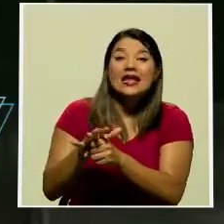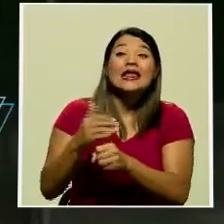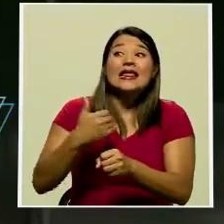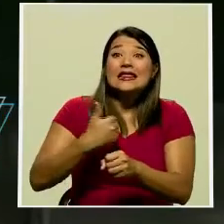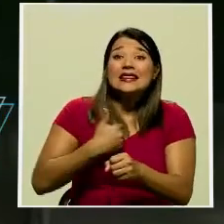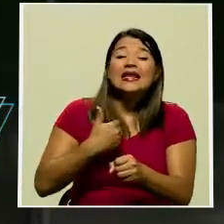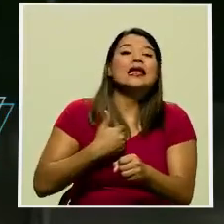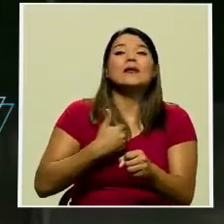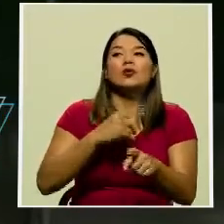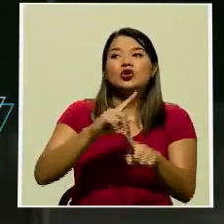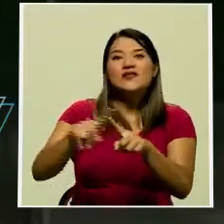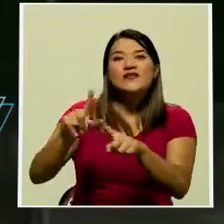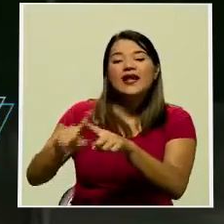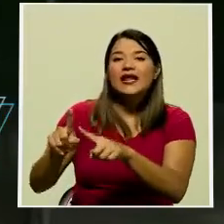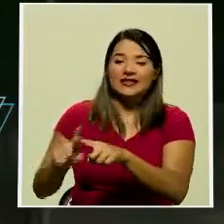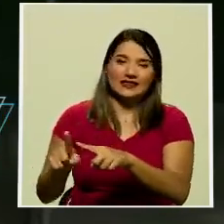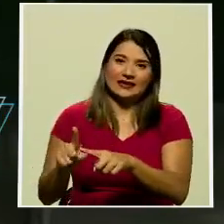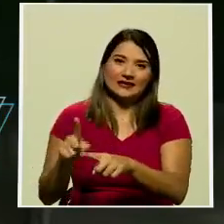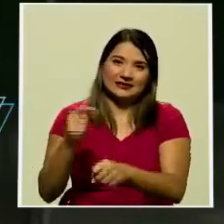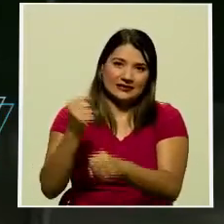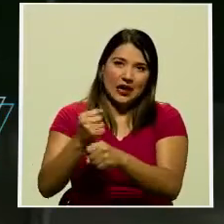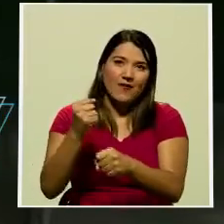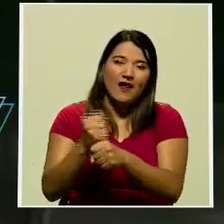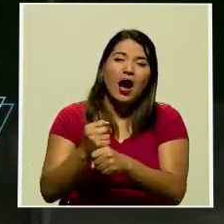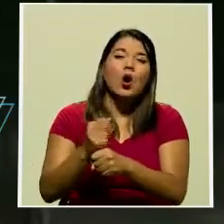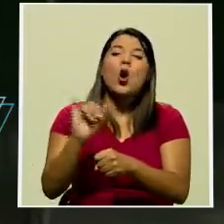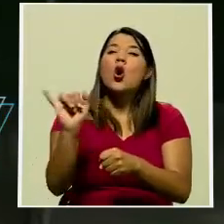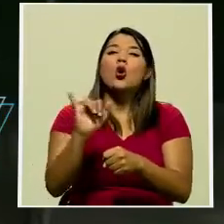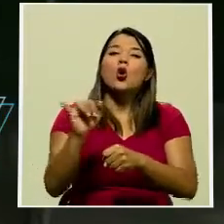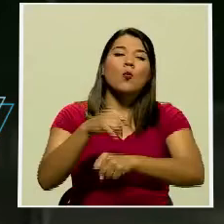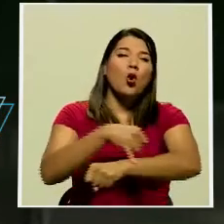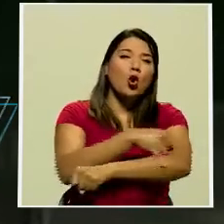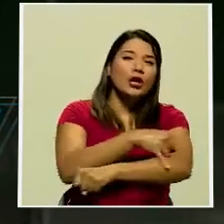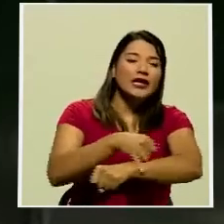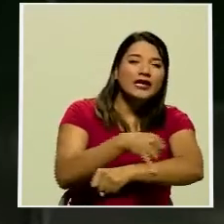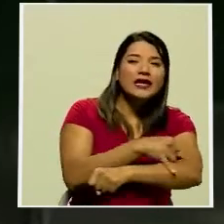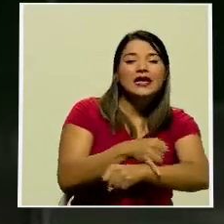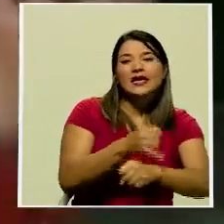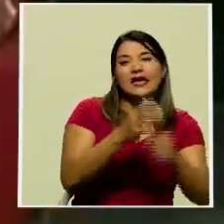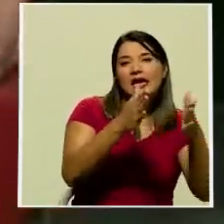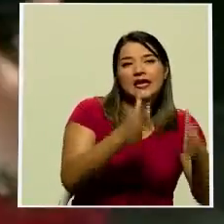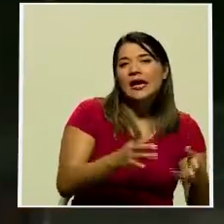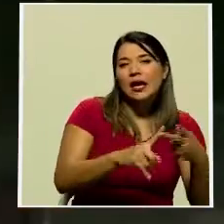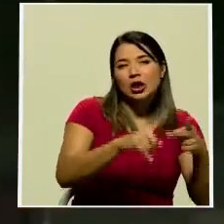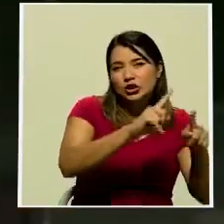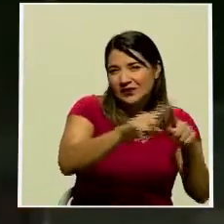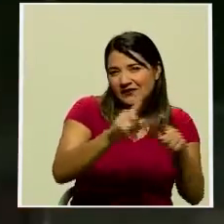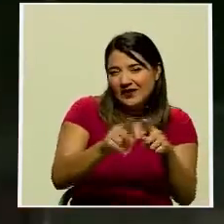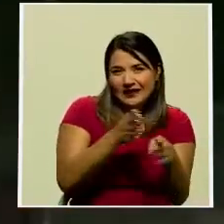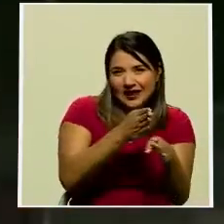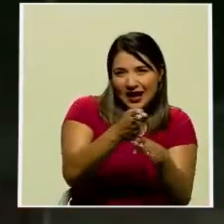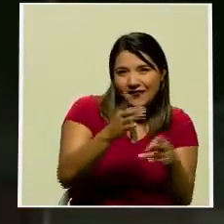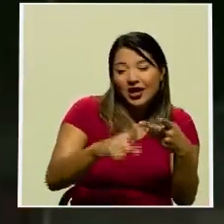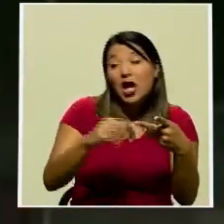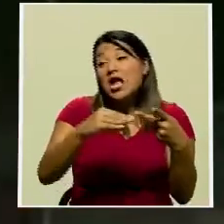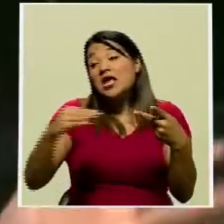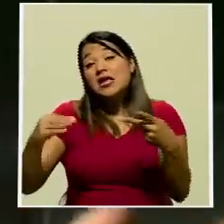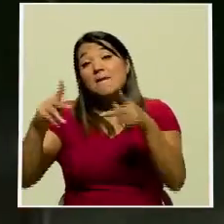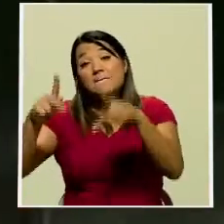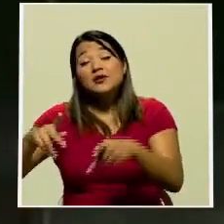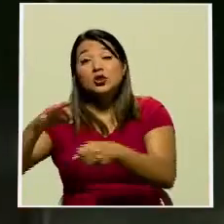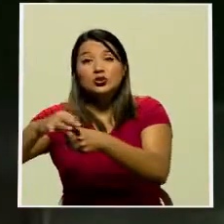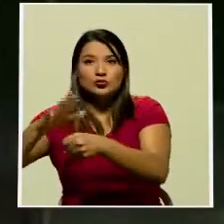desde ingenieros agrónomos y después ya mano de obra semicalificada y no calificada. Entonces permea en toda la cadena